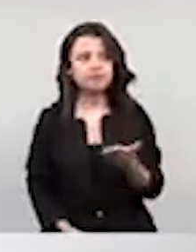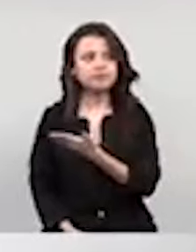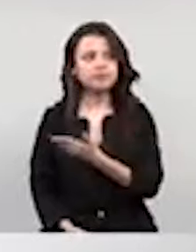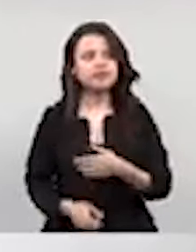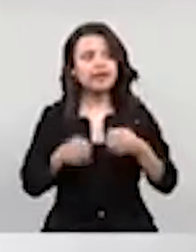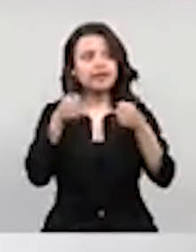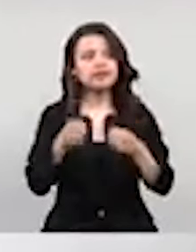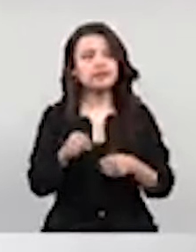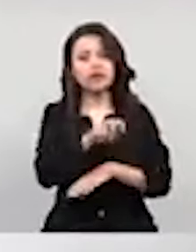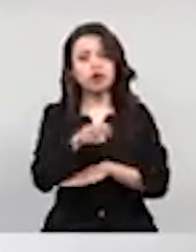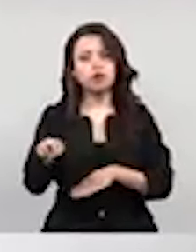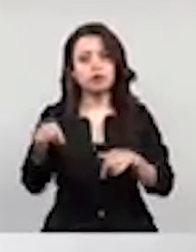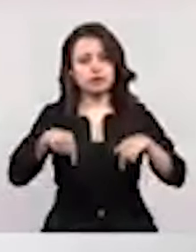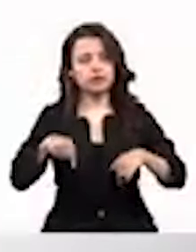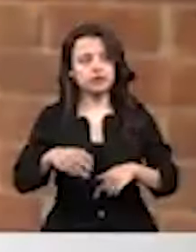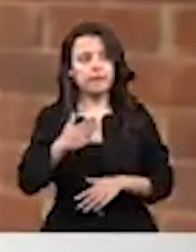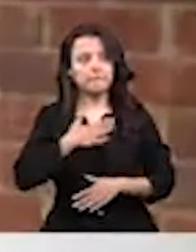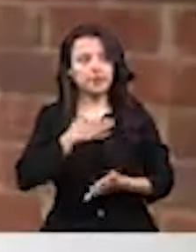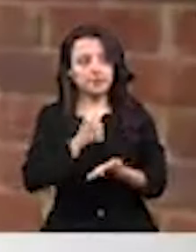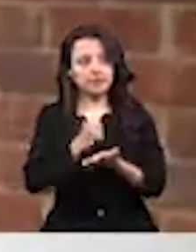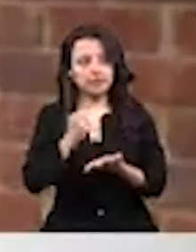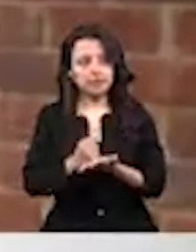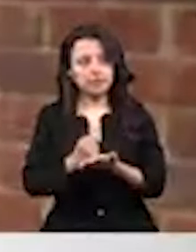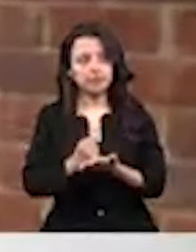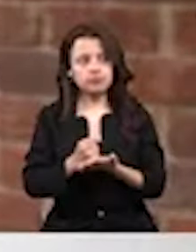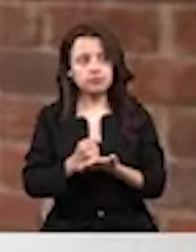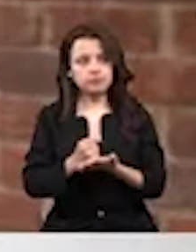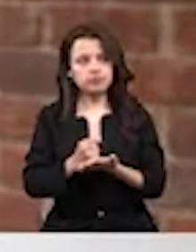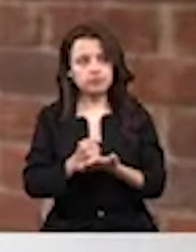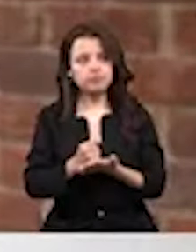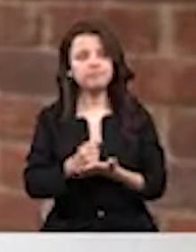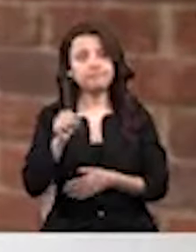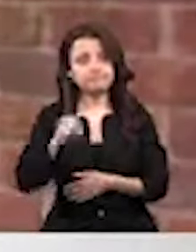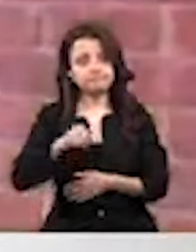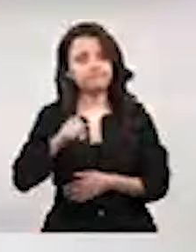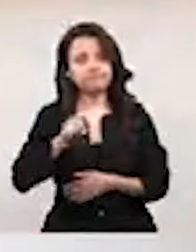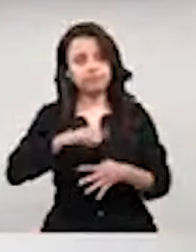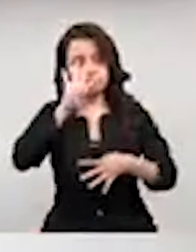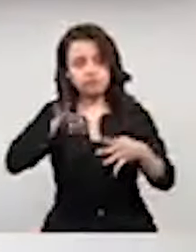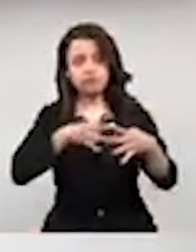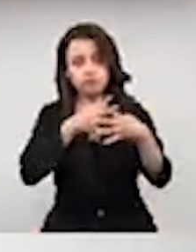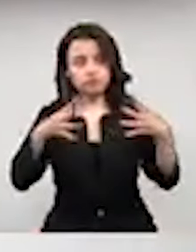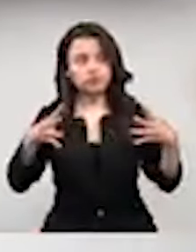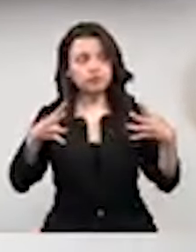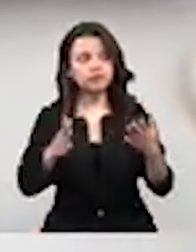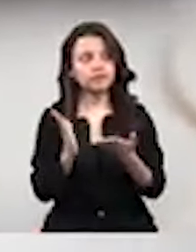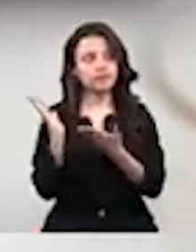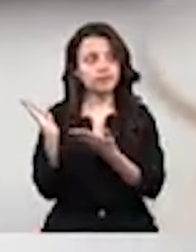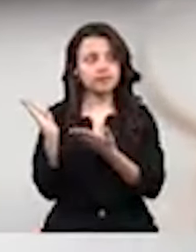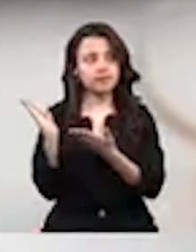que es donde estamos, mi pasaporte, y efectivamente me sale el calendario, me salen citas